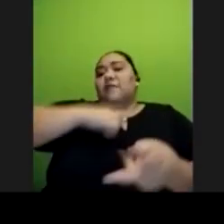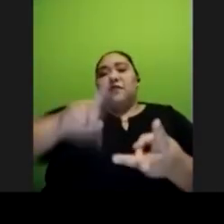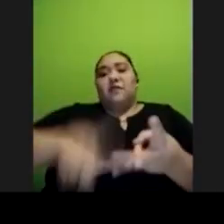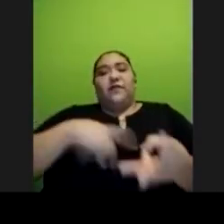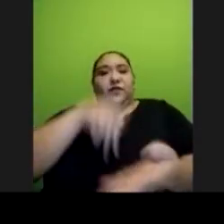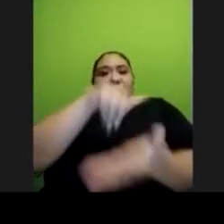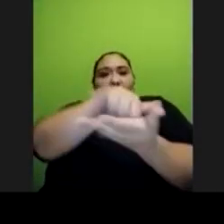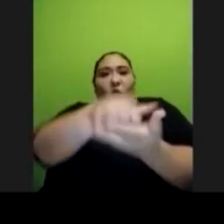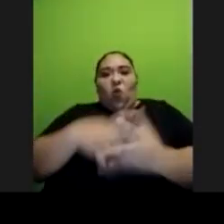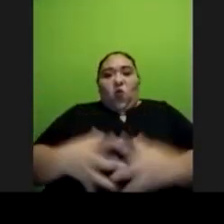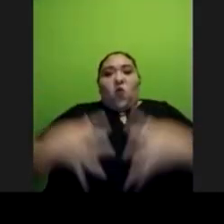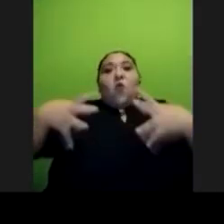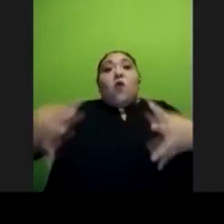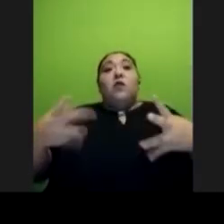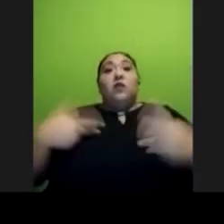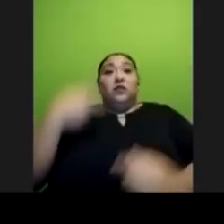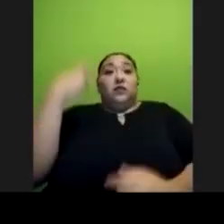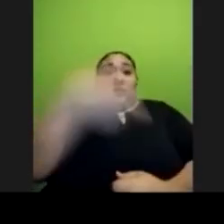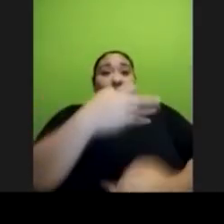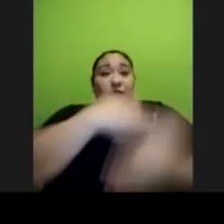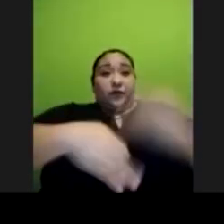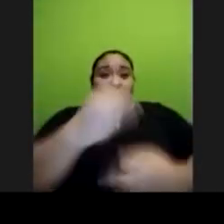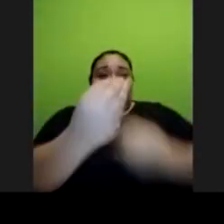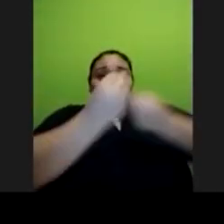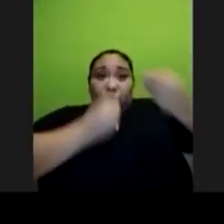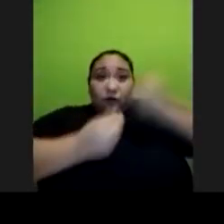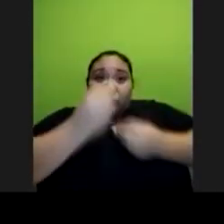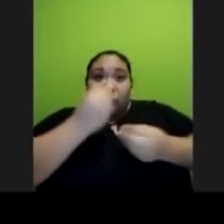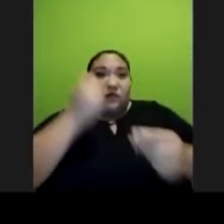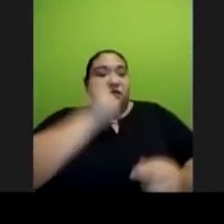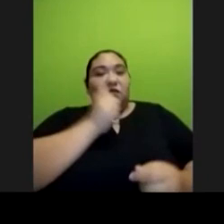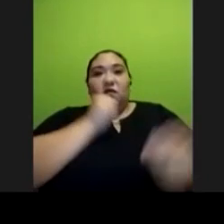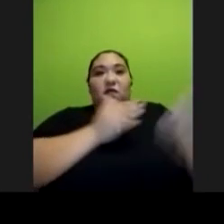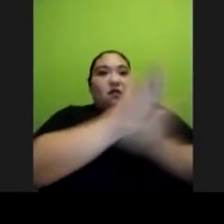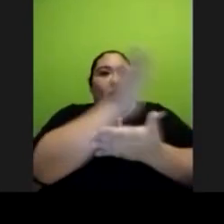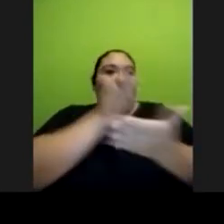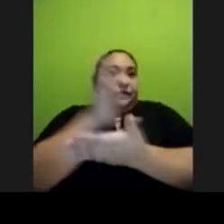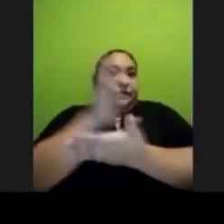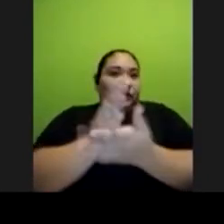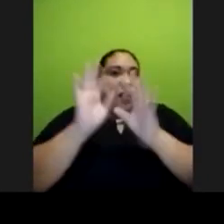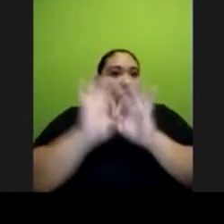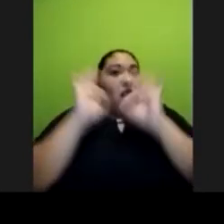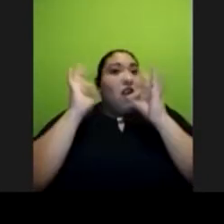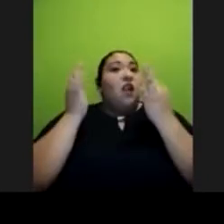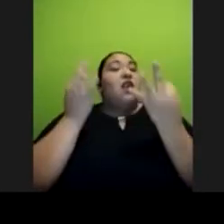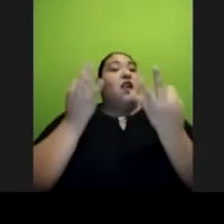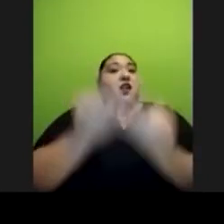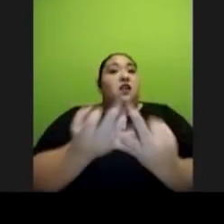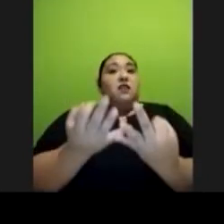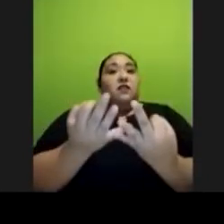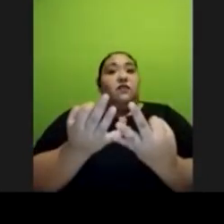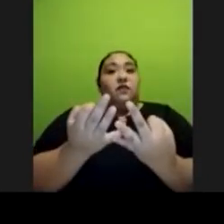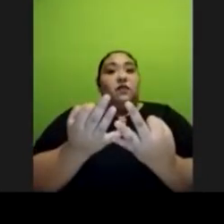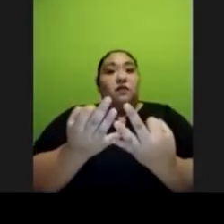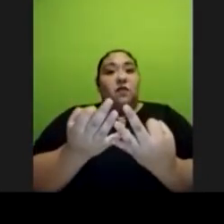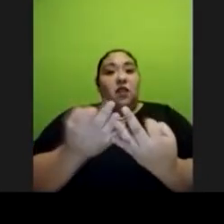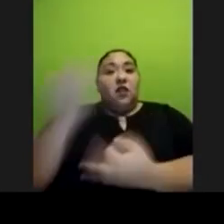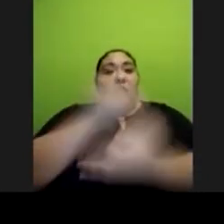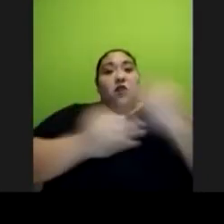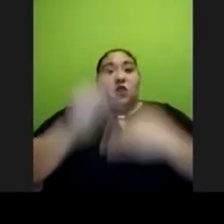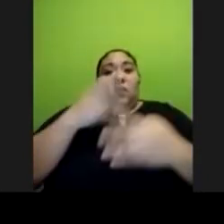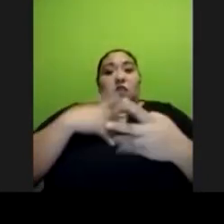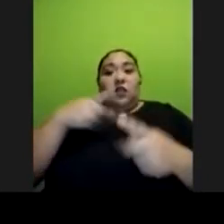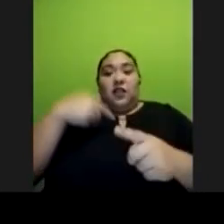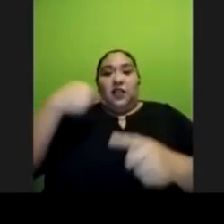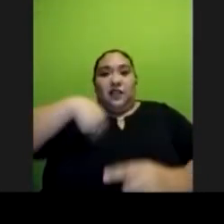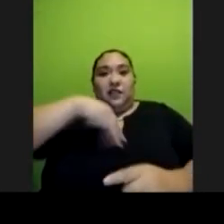con la alimentación a la que hemos tenido acceso? ¿Tiene que ver con la forma en la que, con las posibilidades que hemos tenido de alimentarnos